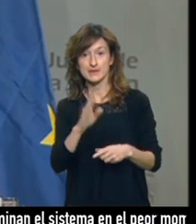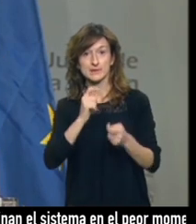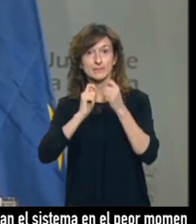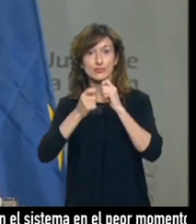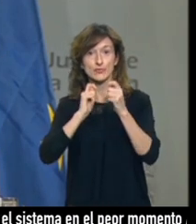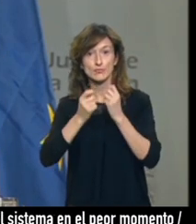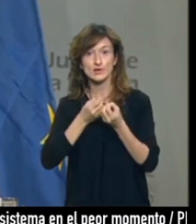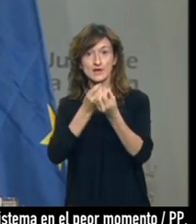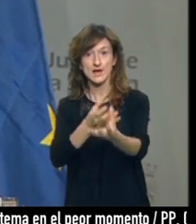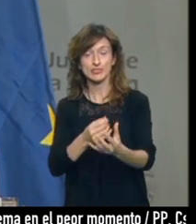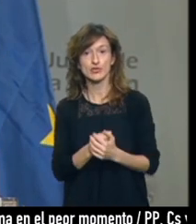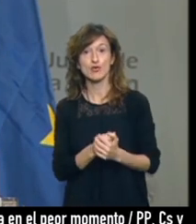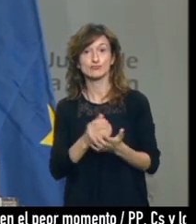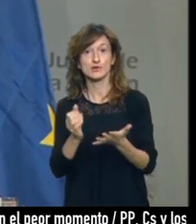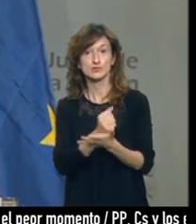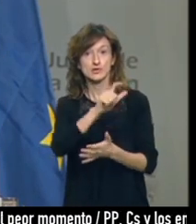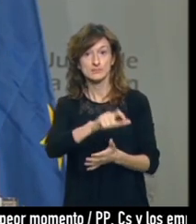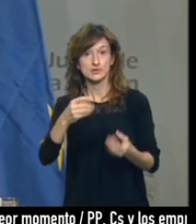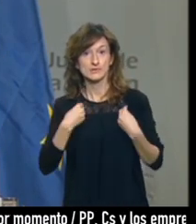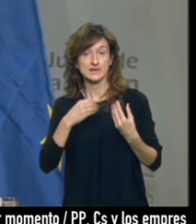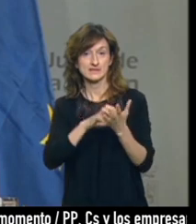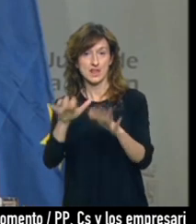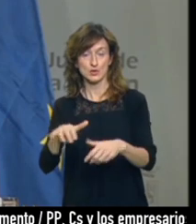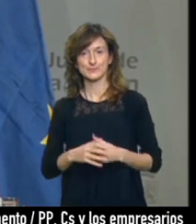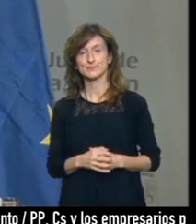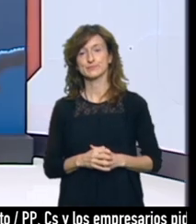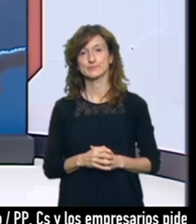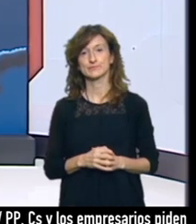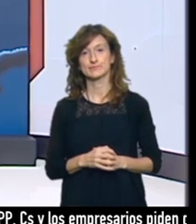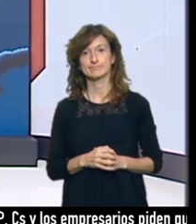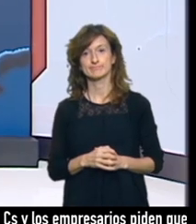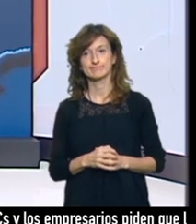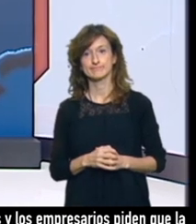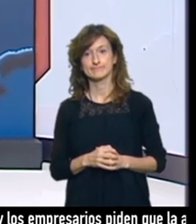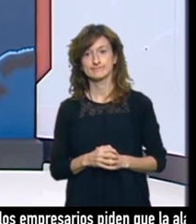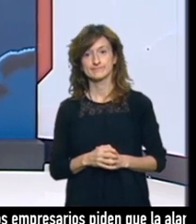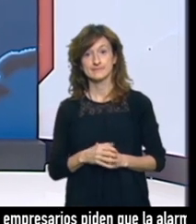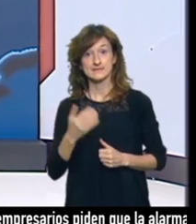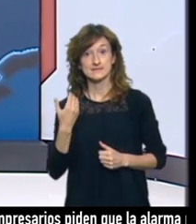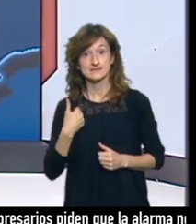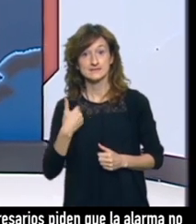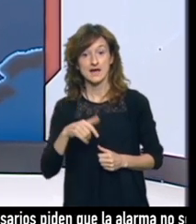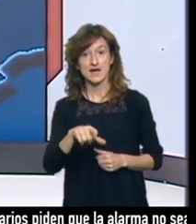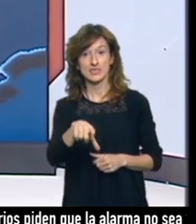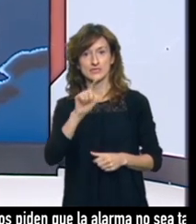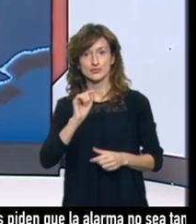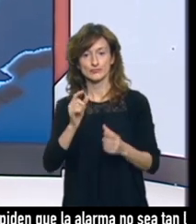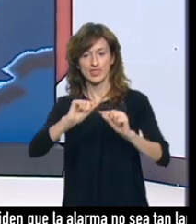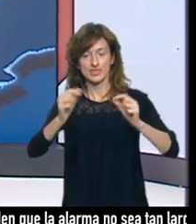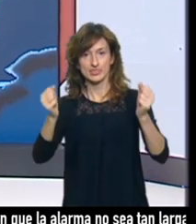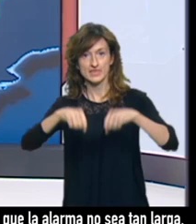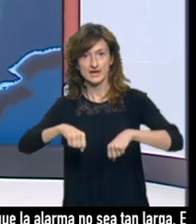de comunicación a toda la población de nuestra comunidad autónoma. Quienes ya han decidido el cierre de sus territorios